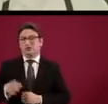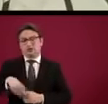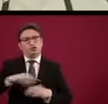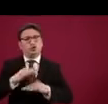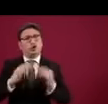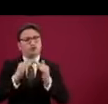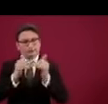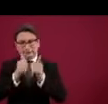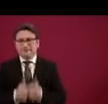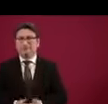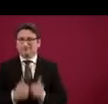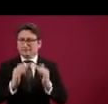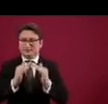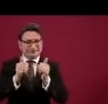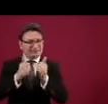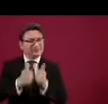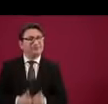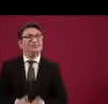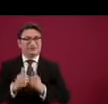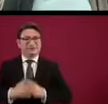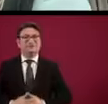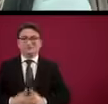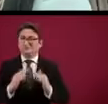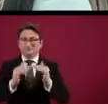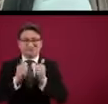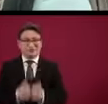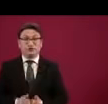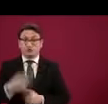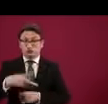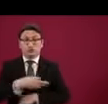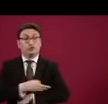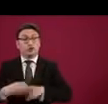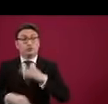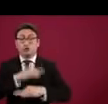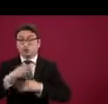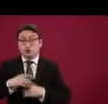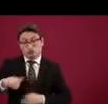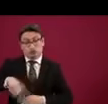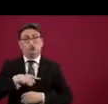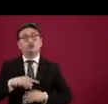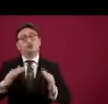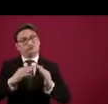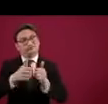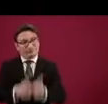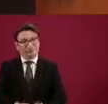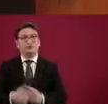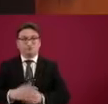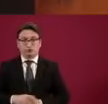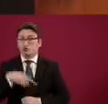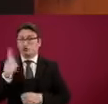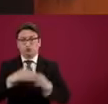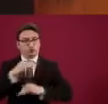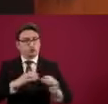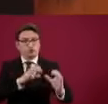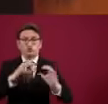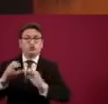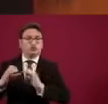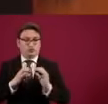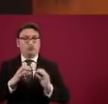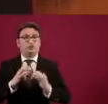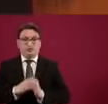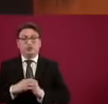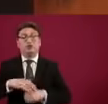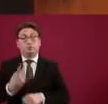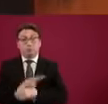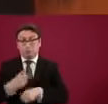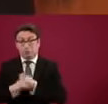casa. Quedarse en casa. Quedarse en casa. Quedarse en casa. Por sus familias y por nosotros, se queden en su casa. Y a cuidarse entre todos